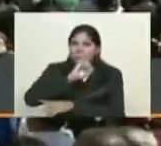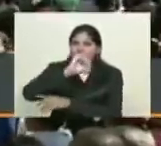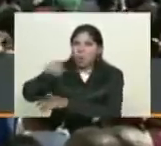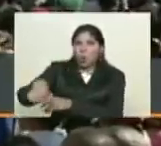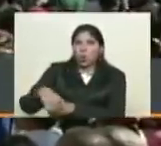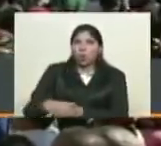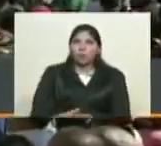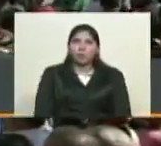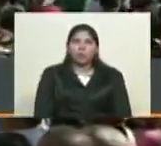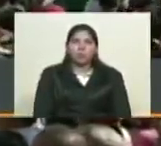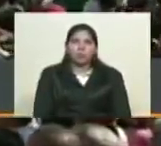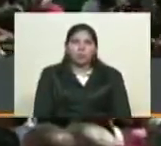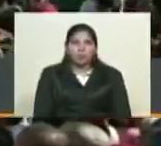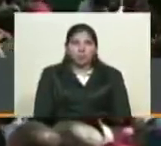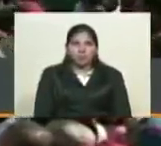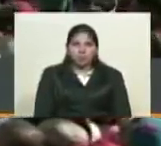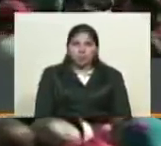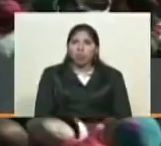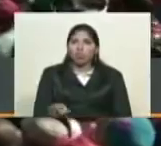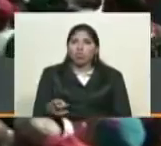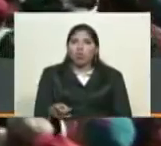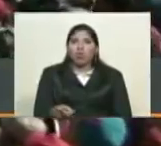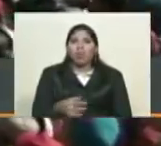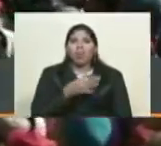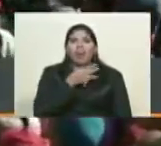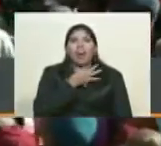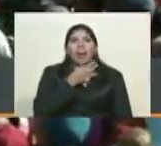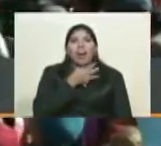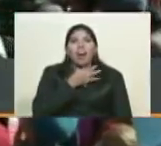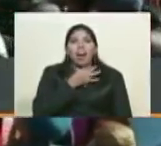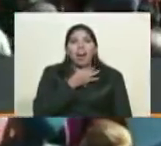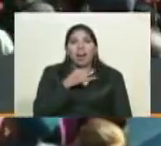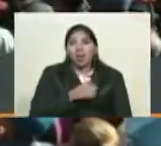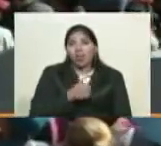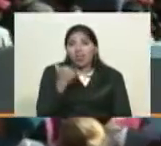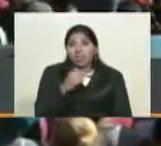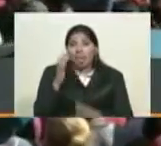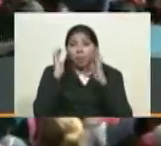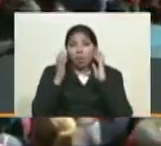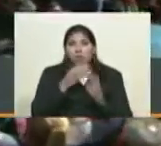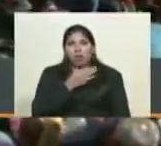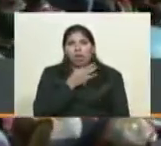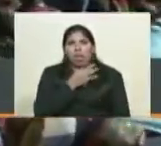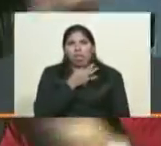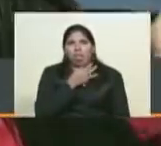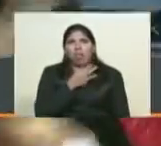¡Cobarde! ¡Cobarde! ¡Cobarde! ¡Cobarde!